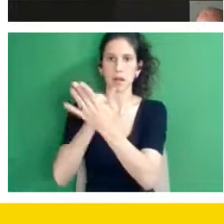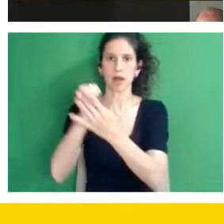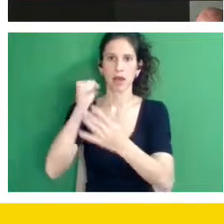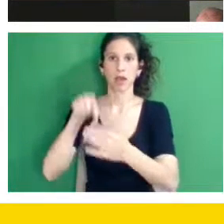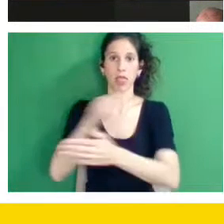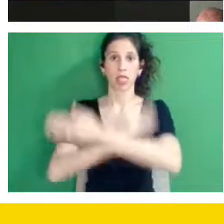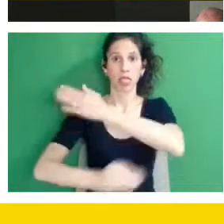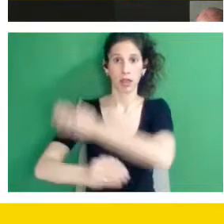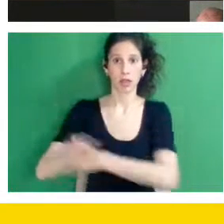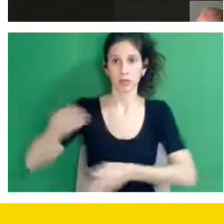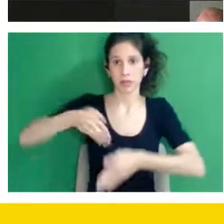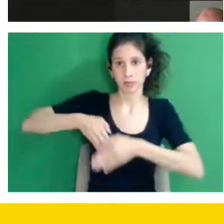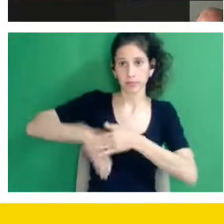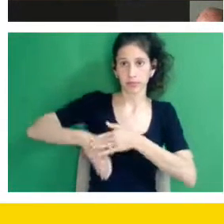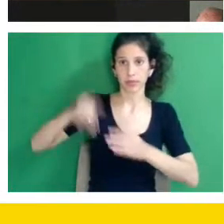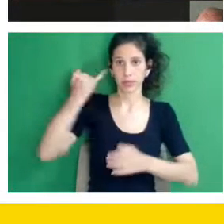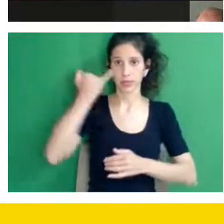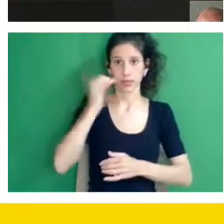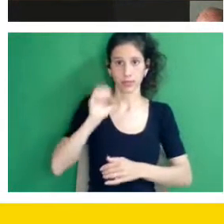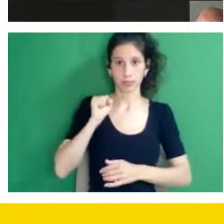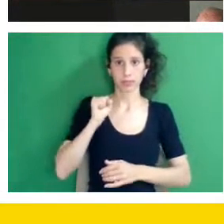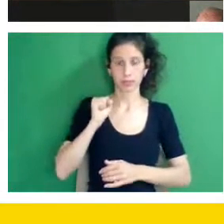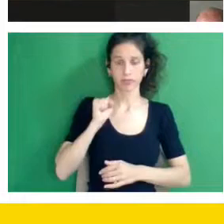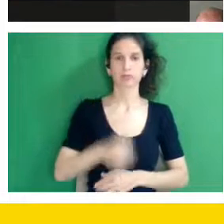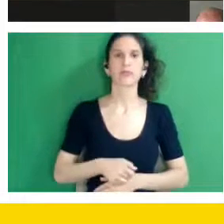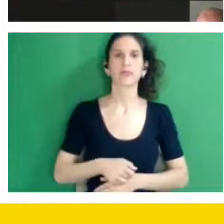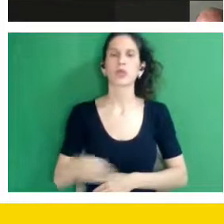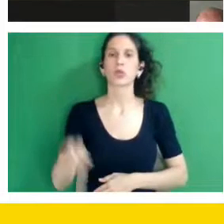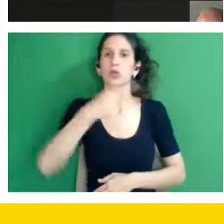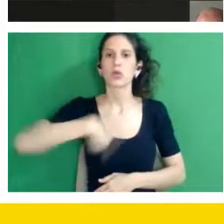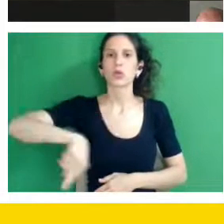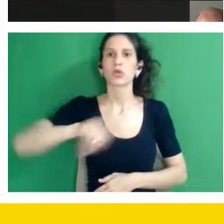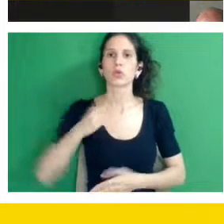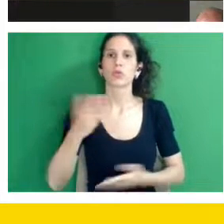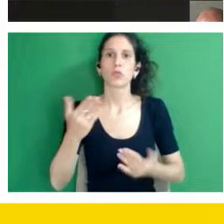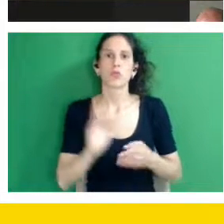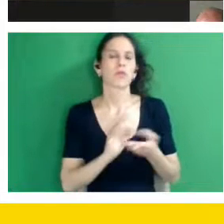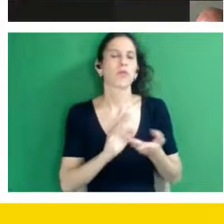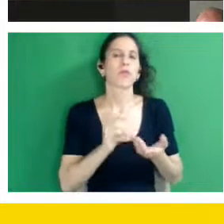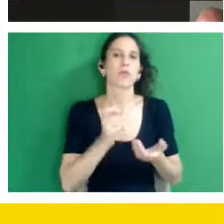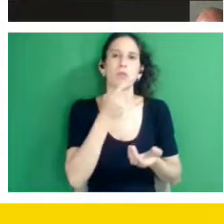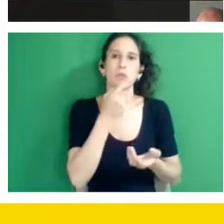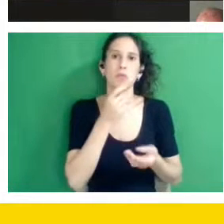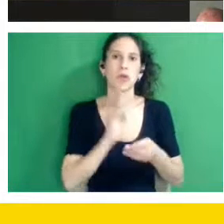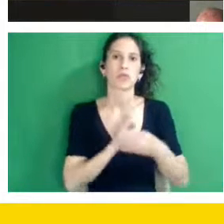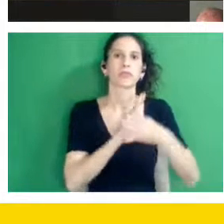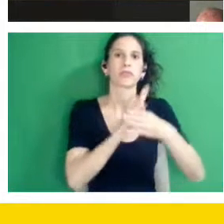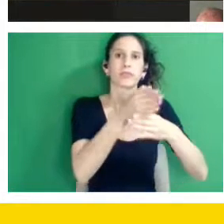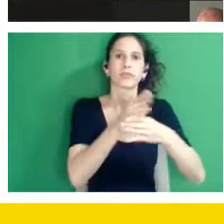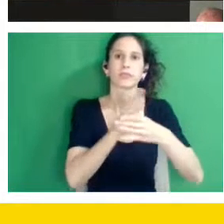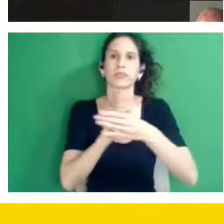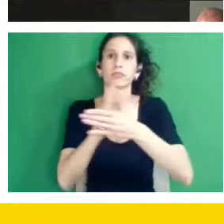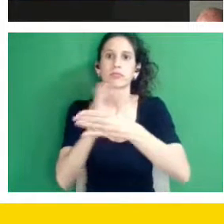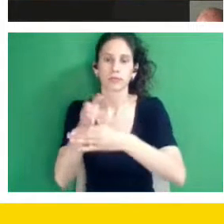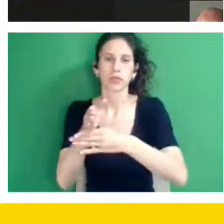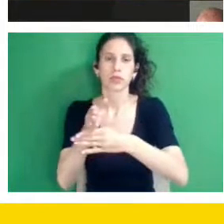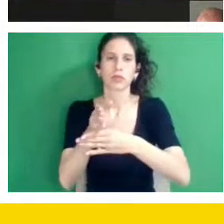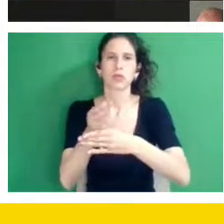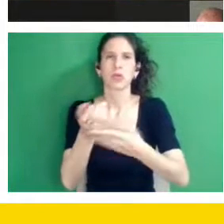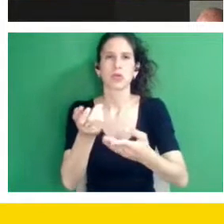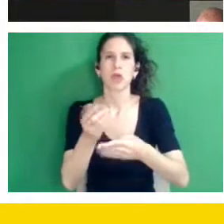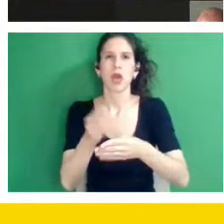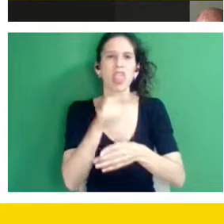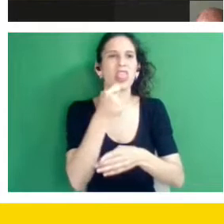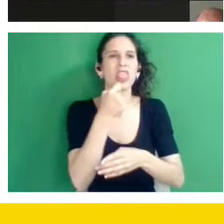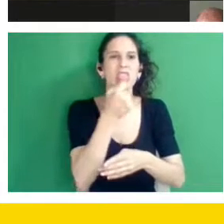a la población. Pero la condición básica es ser una persona en condición de pobreza o pobreza extrema. Y para